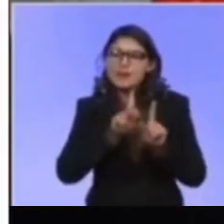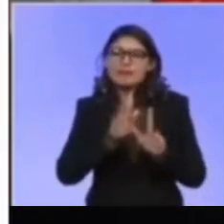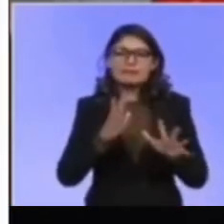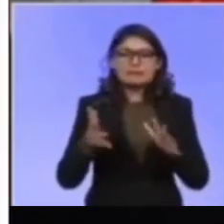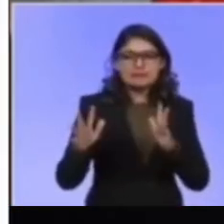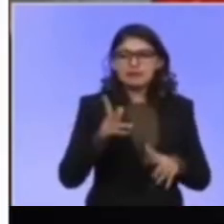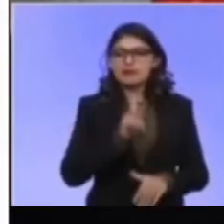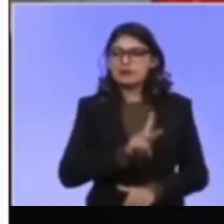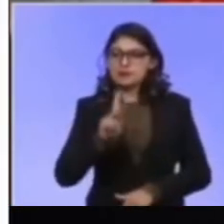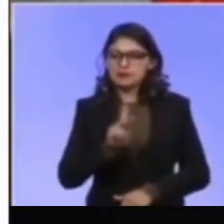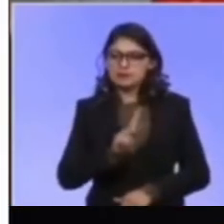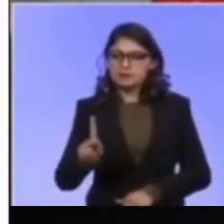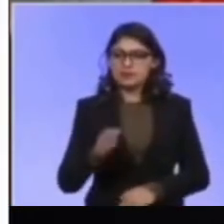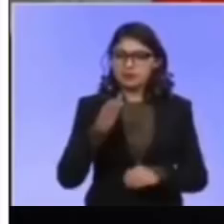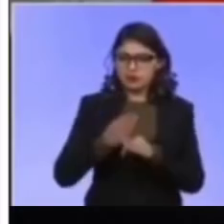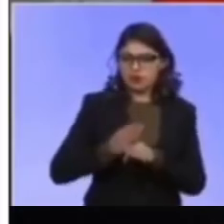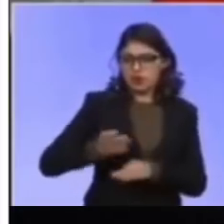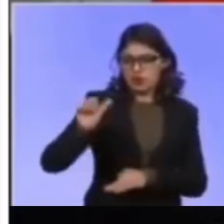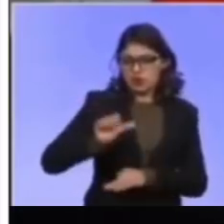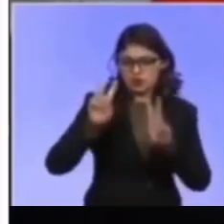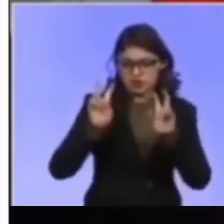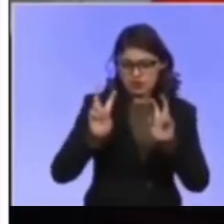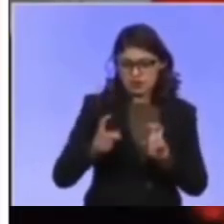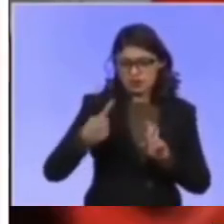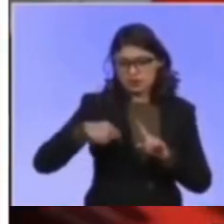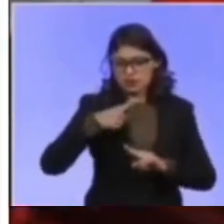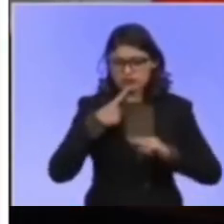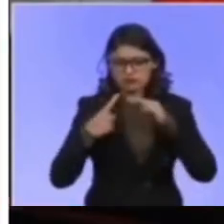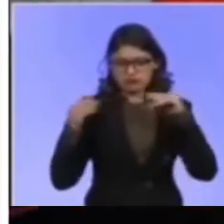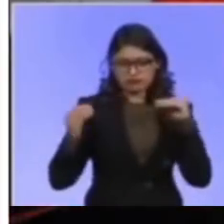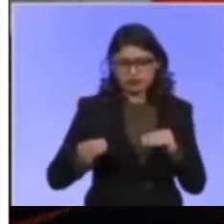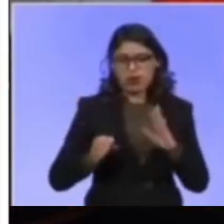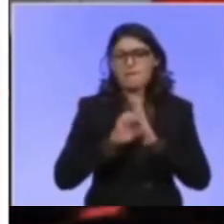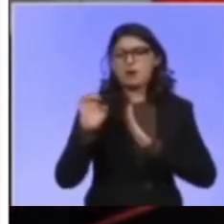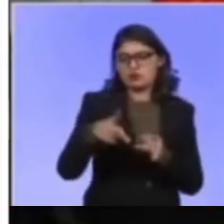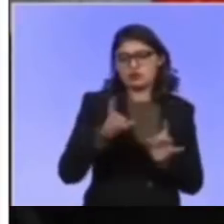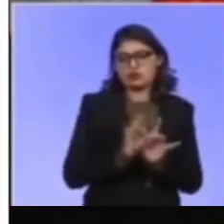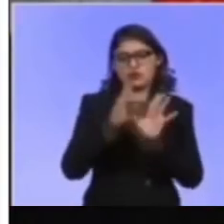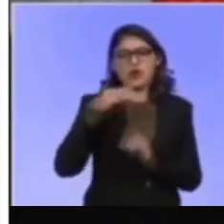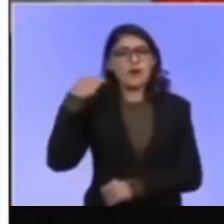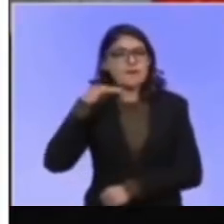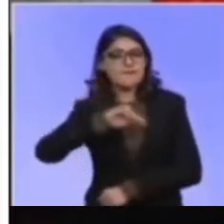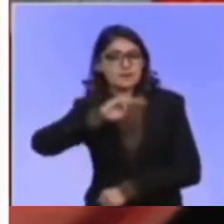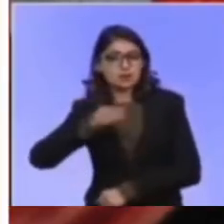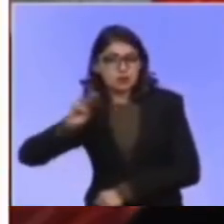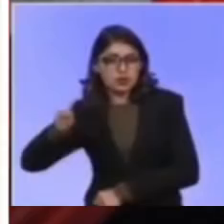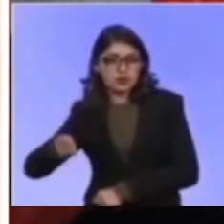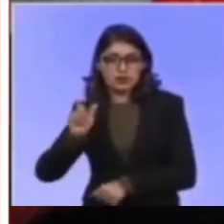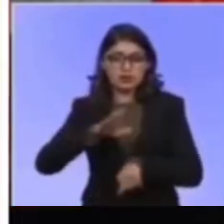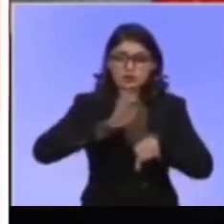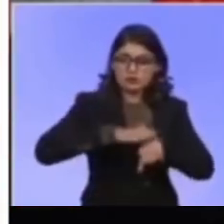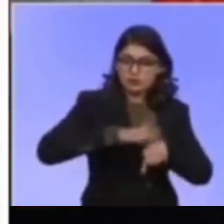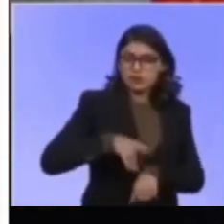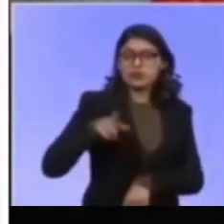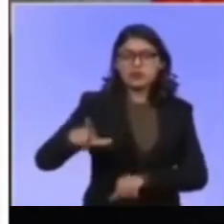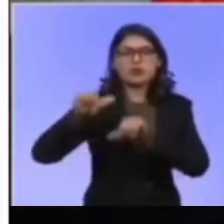parcialidad a favor de esa coalición del pri del pan del perro de vamos a ir a las redes sociales